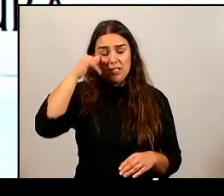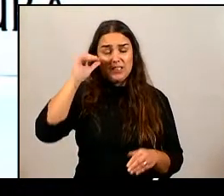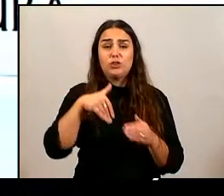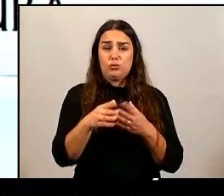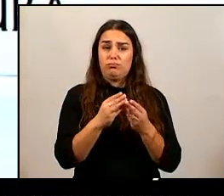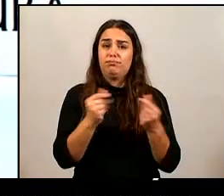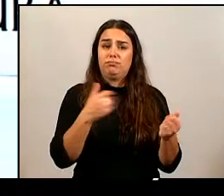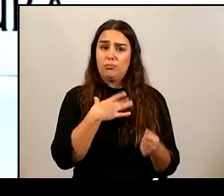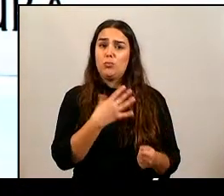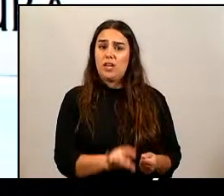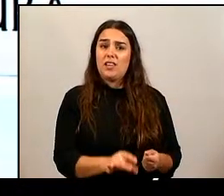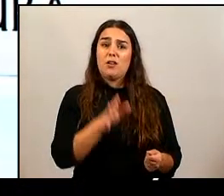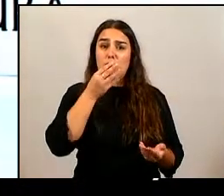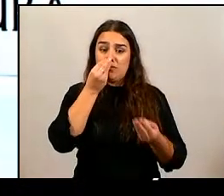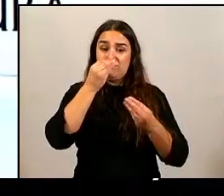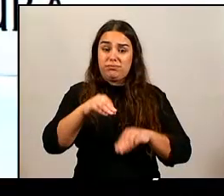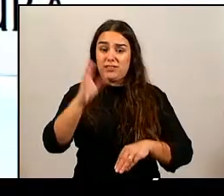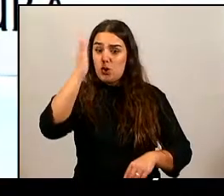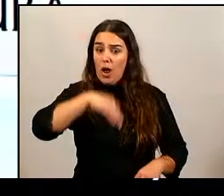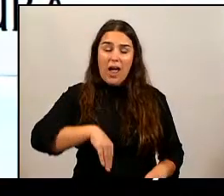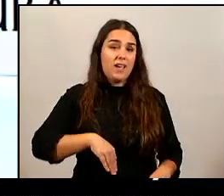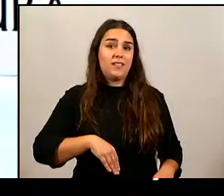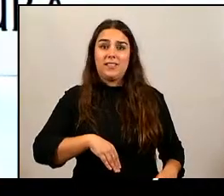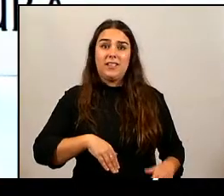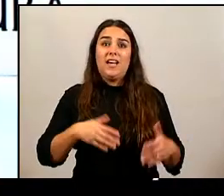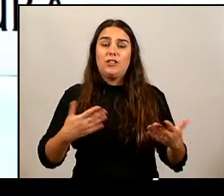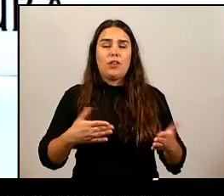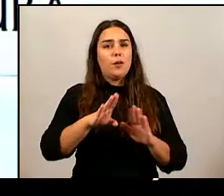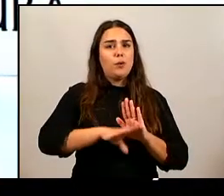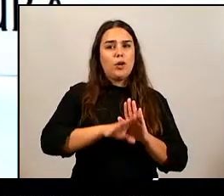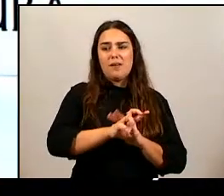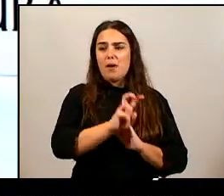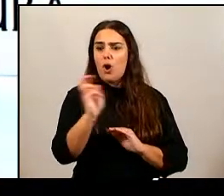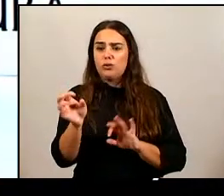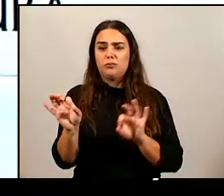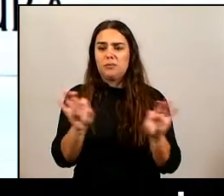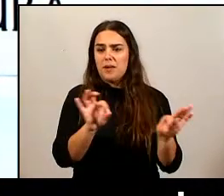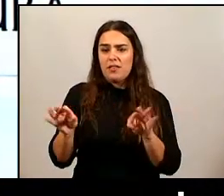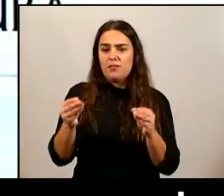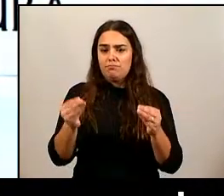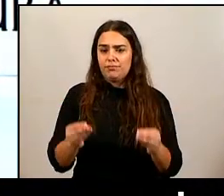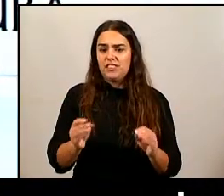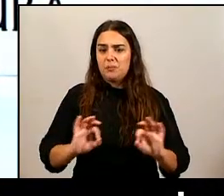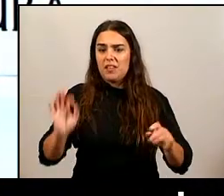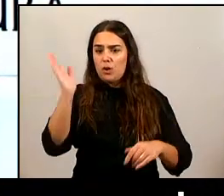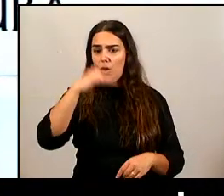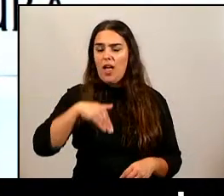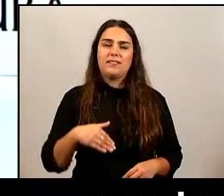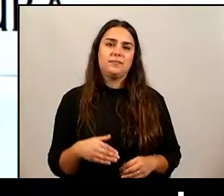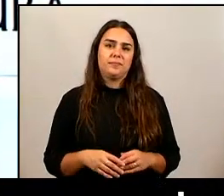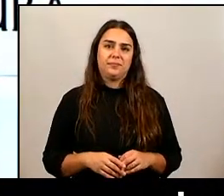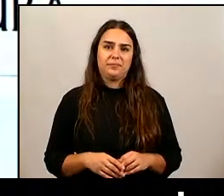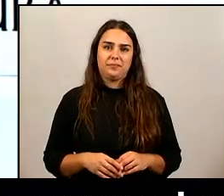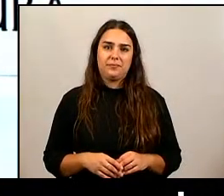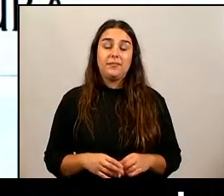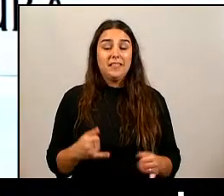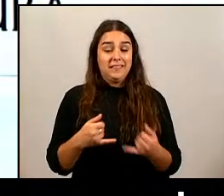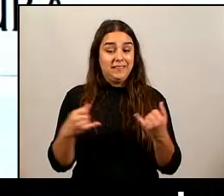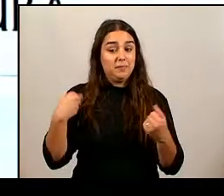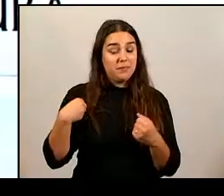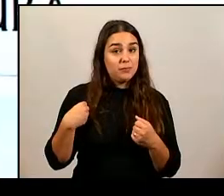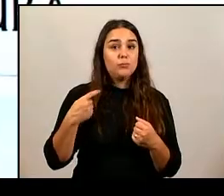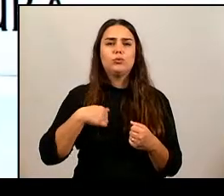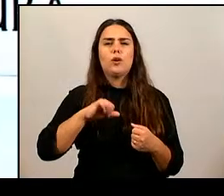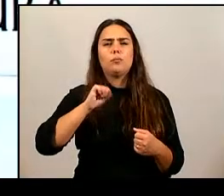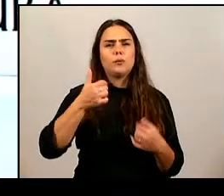por falta de relevo generacional y la ausencia de programas de cualificaciones específicos. En esta línea, hemos